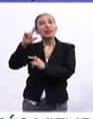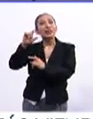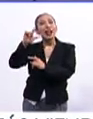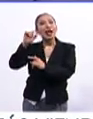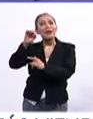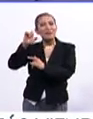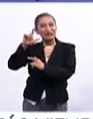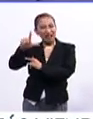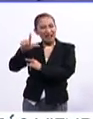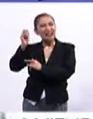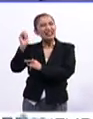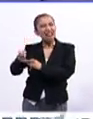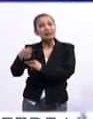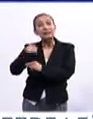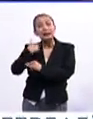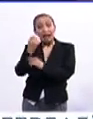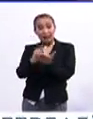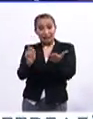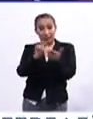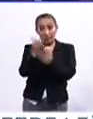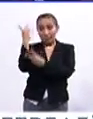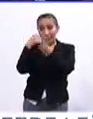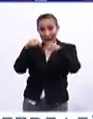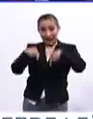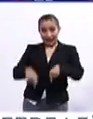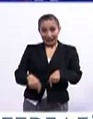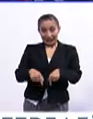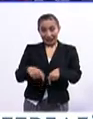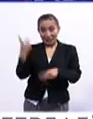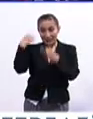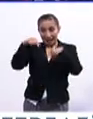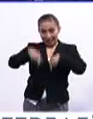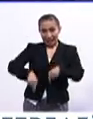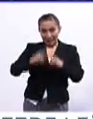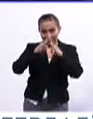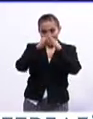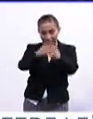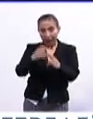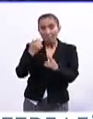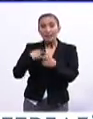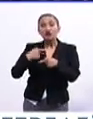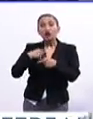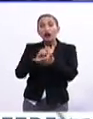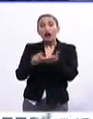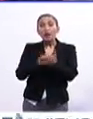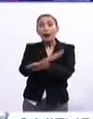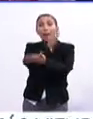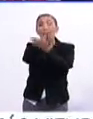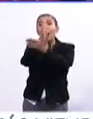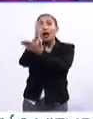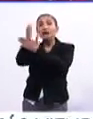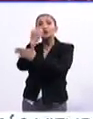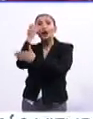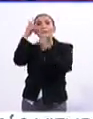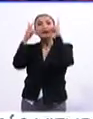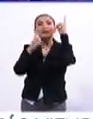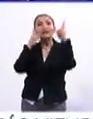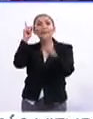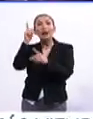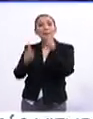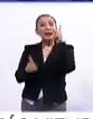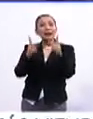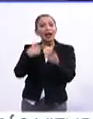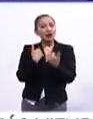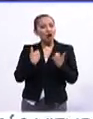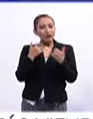ese programa, donde los escritores que vienen a las escuelas, que vienen a la feria, van a nuestras escuelas a tener charlas